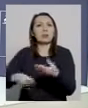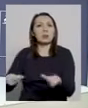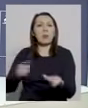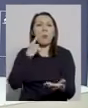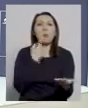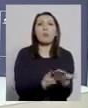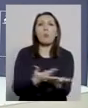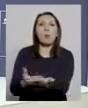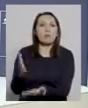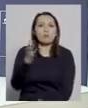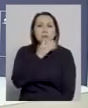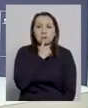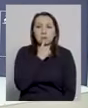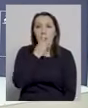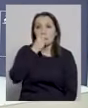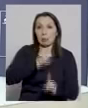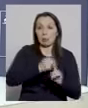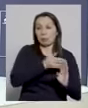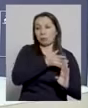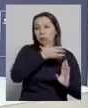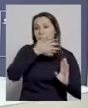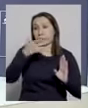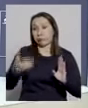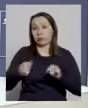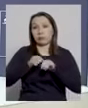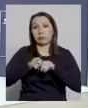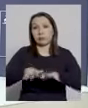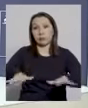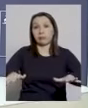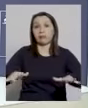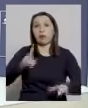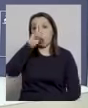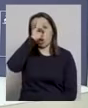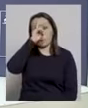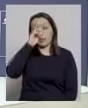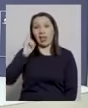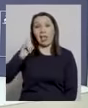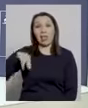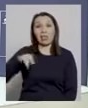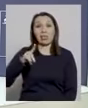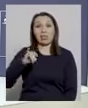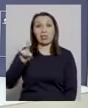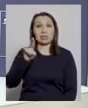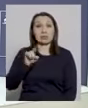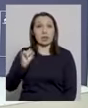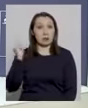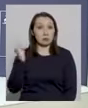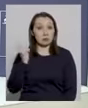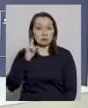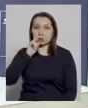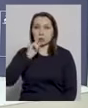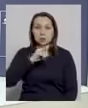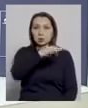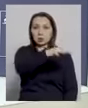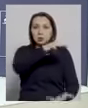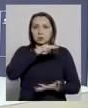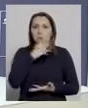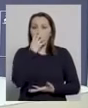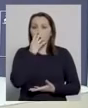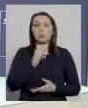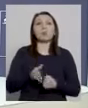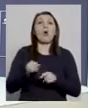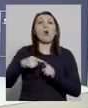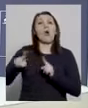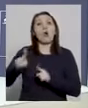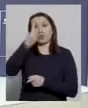otra parte, a 3 meses de la llegada de la pandemia, por ejemplo, la clínica Indisa hasta hoy no ha recibido ningún ventilador y la clínica